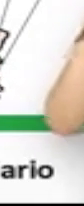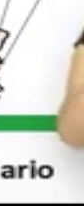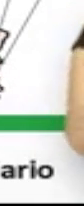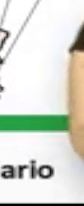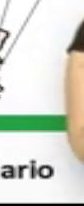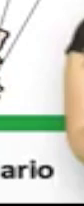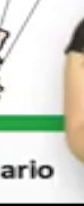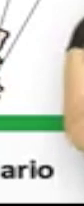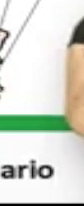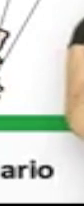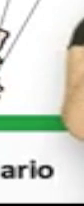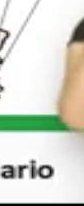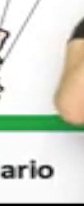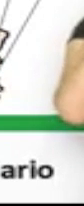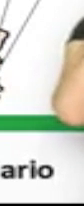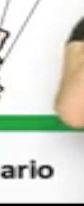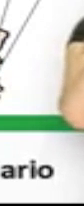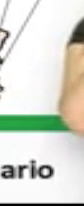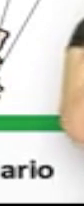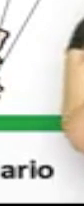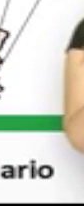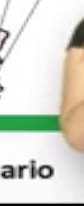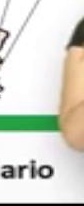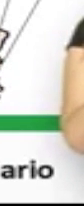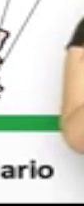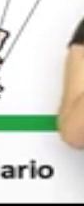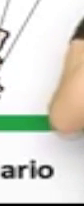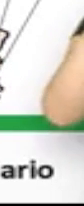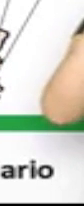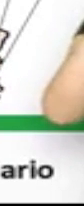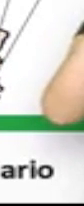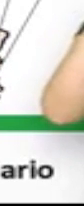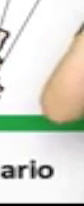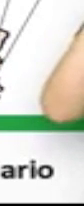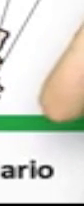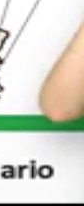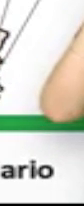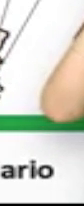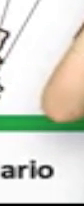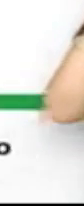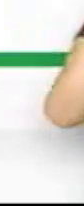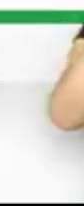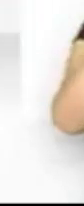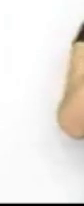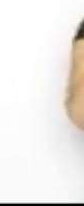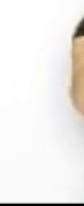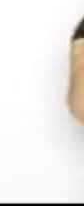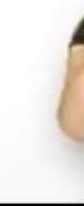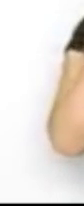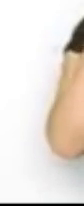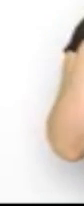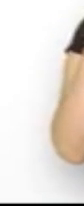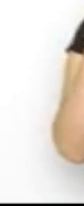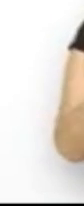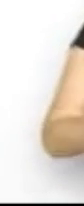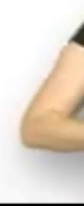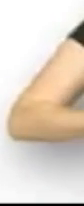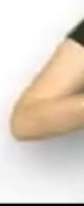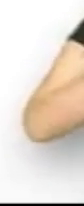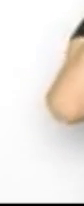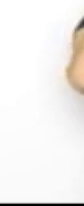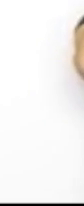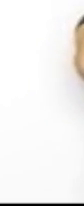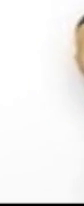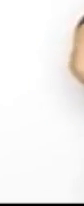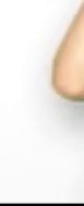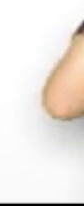tan lajas y 5 personas más en tankian y como en otras ocasiones una persona que no es residente de san luís potosí pero que